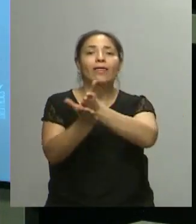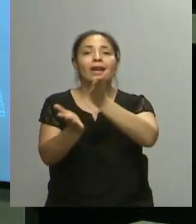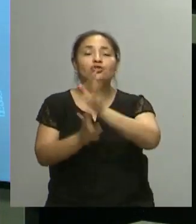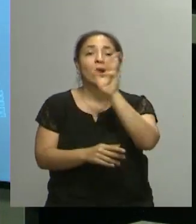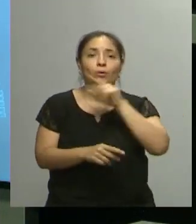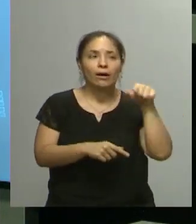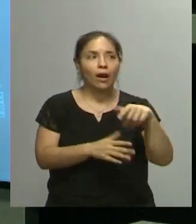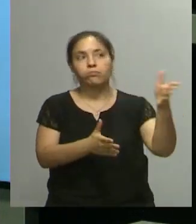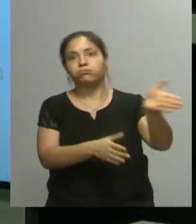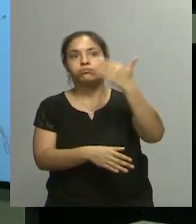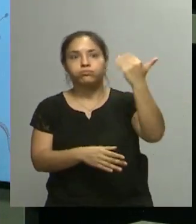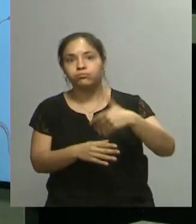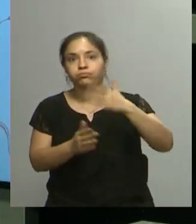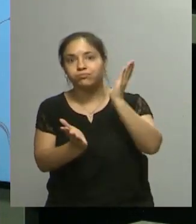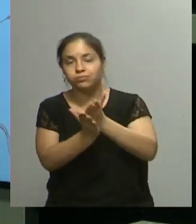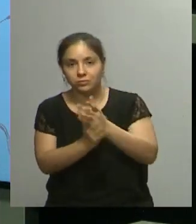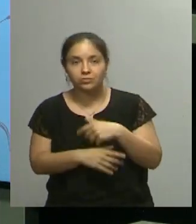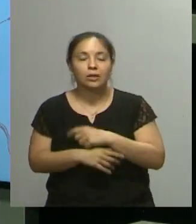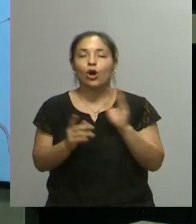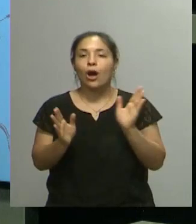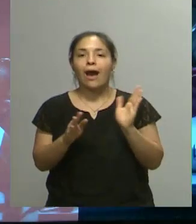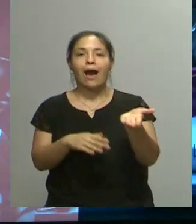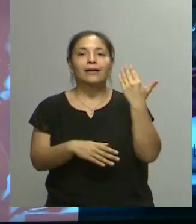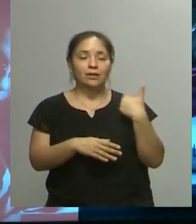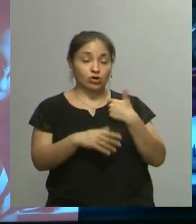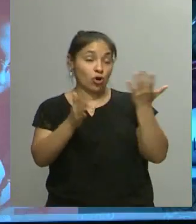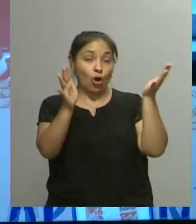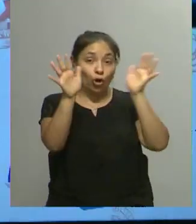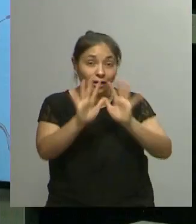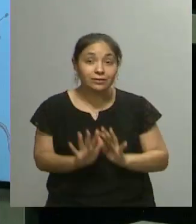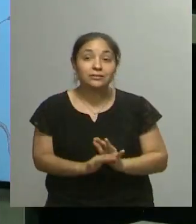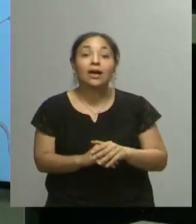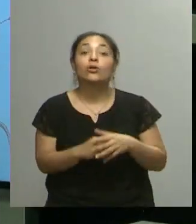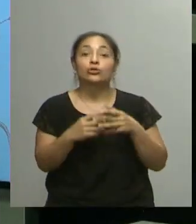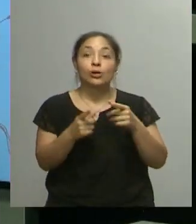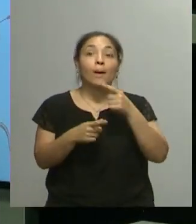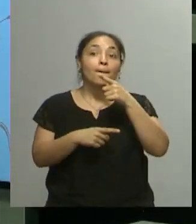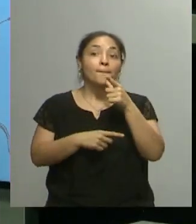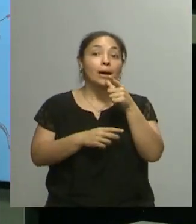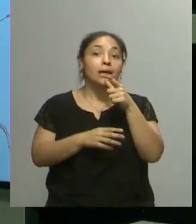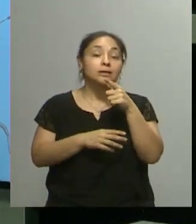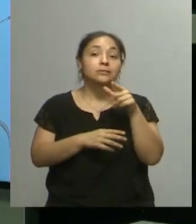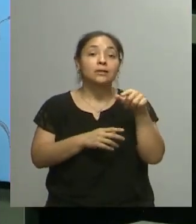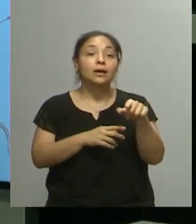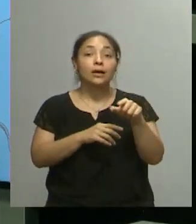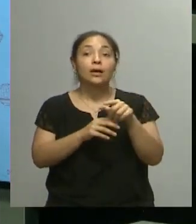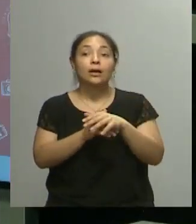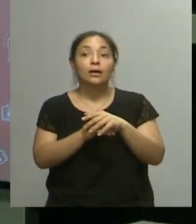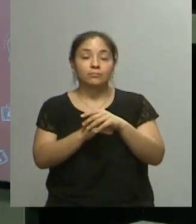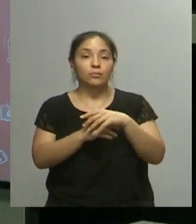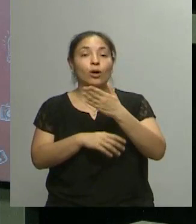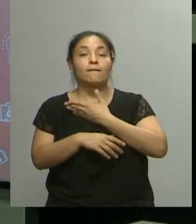Irán, todos están horrorizados, hay que decir, no hacen mucho, porque solamente se quedan en ese papel de horrorizarse. Digo, lo lógico sería la